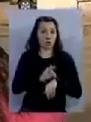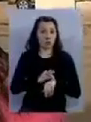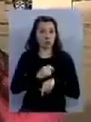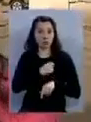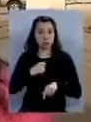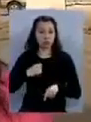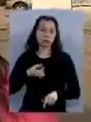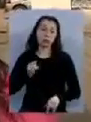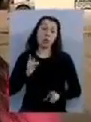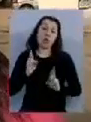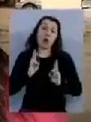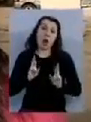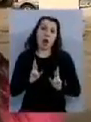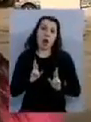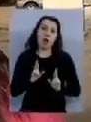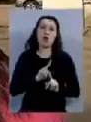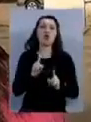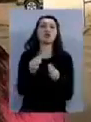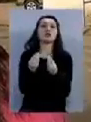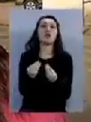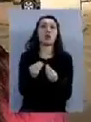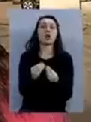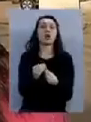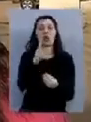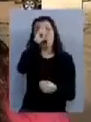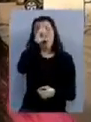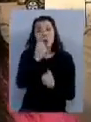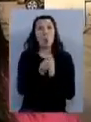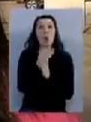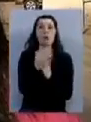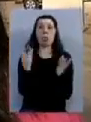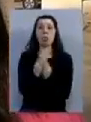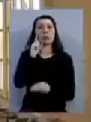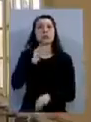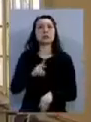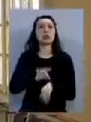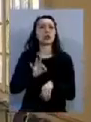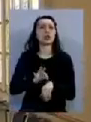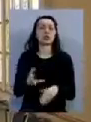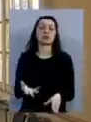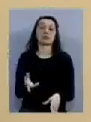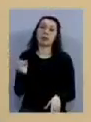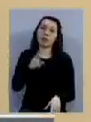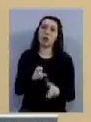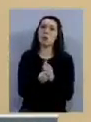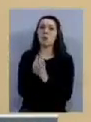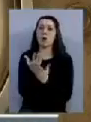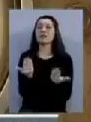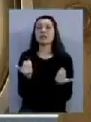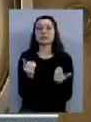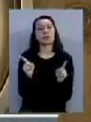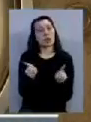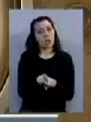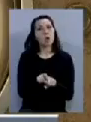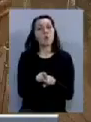sea así, porque no sería bueno que hubiera un hospital nuevo y no hubiera doctores. Una renovación necesaria, igual